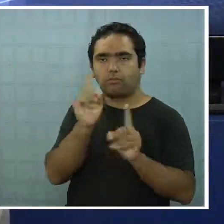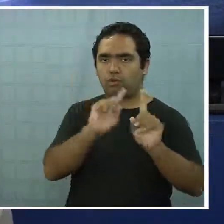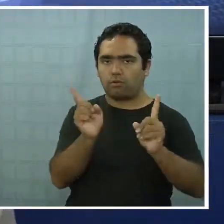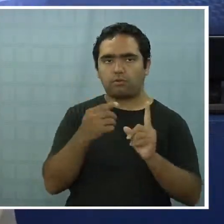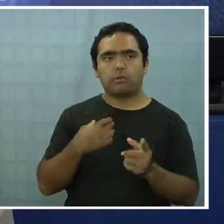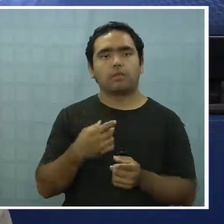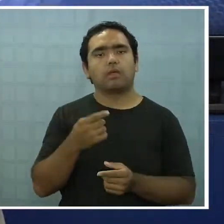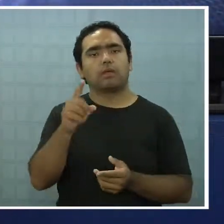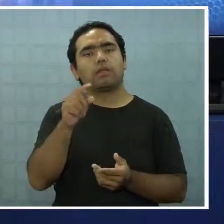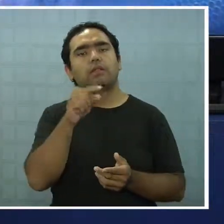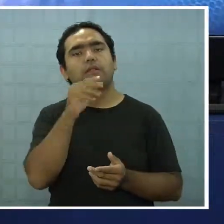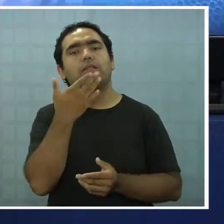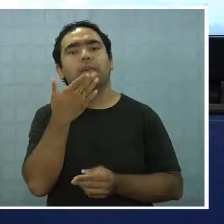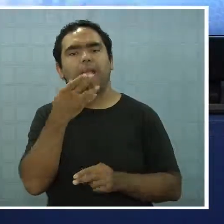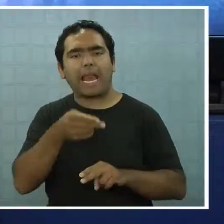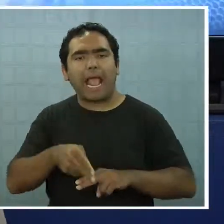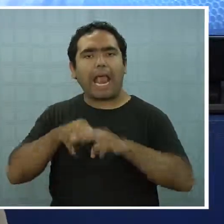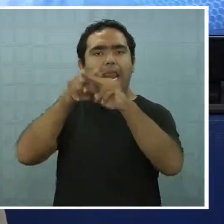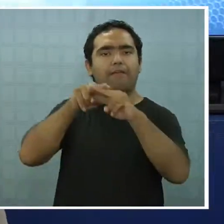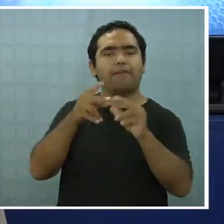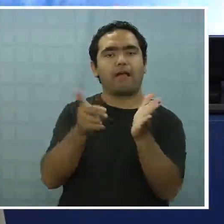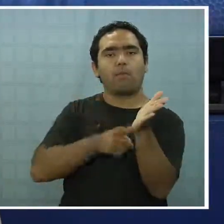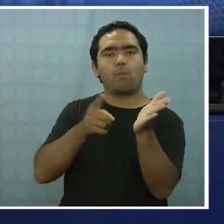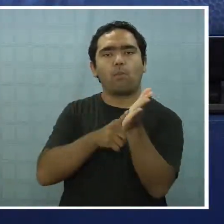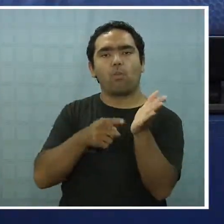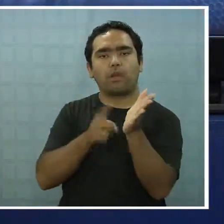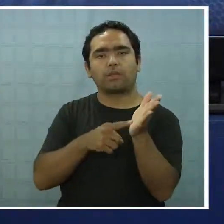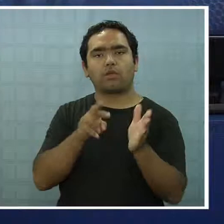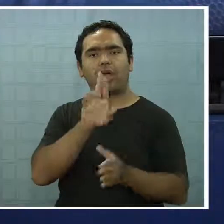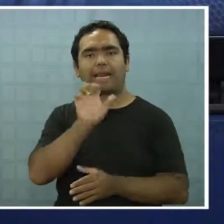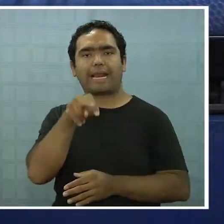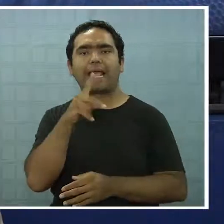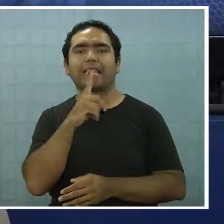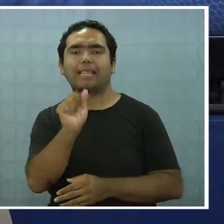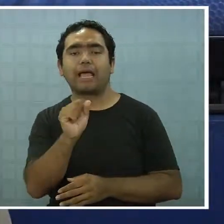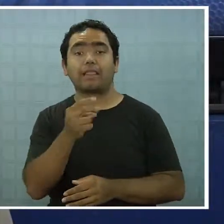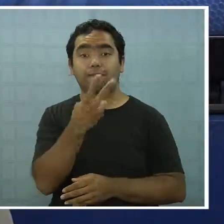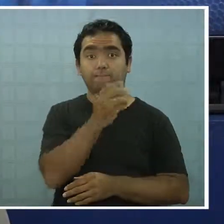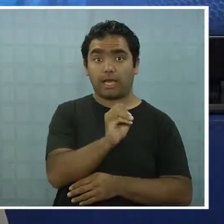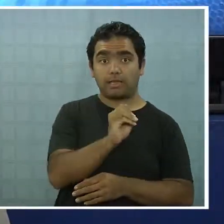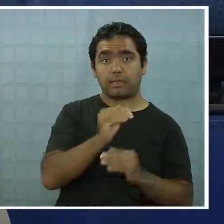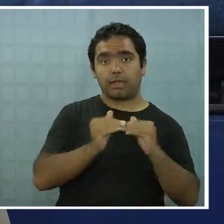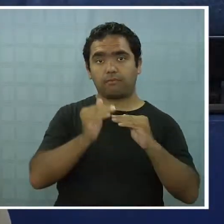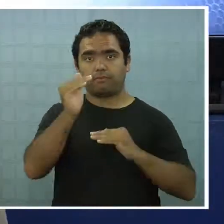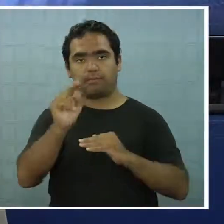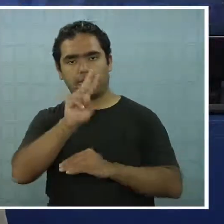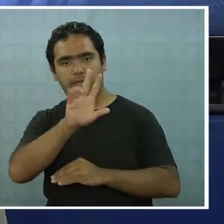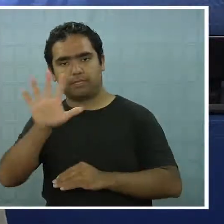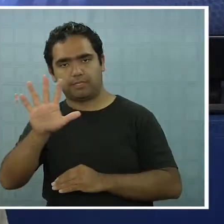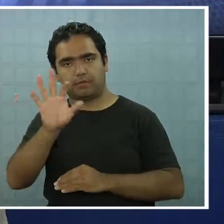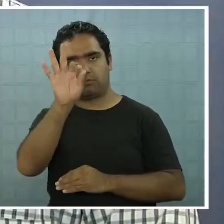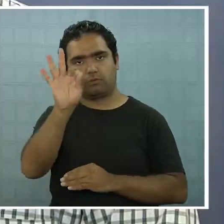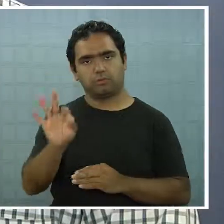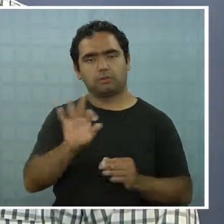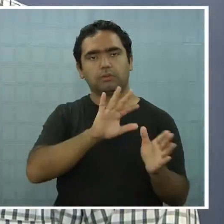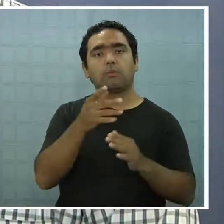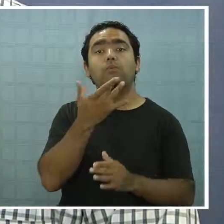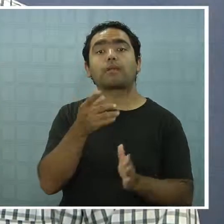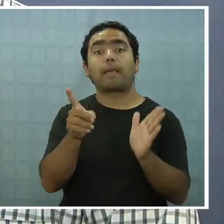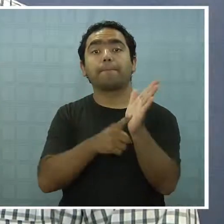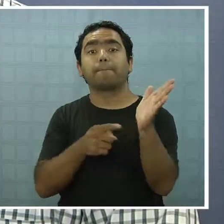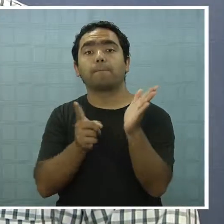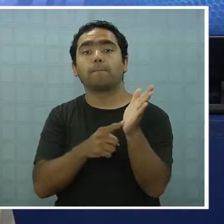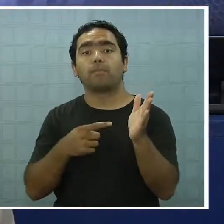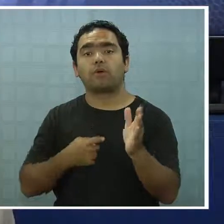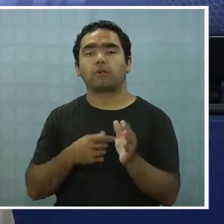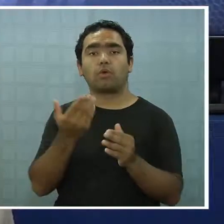tributo. Elevar, por supuesto, el impuesto a la renta, como ya sabemos, de 20 a 25, lo que es muy importante porque aquí en nuestro país el impuesto al